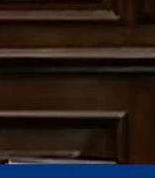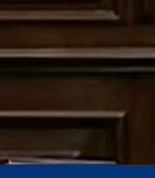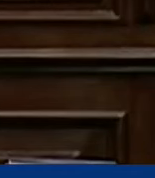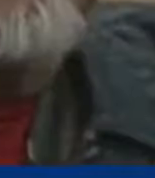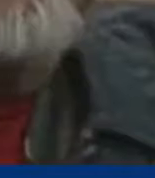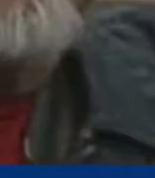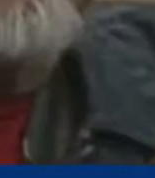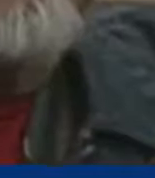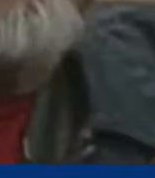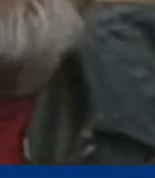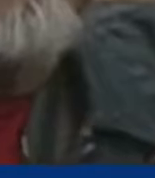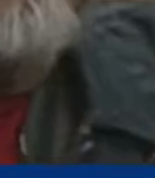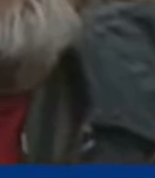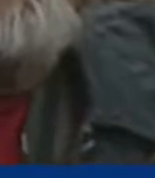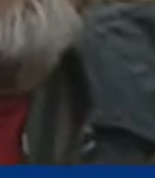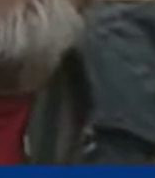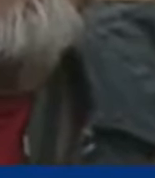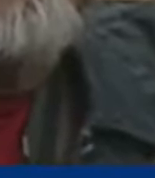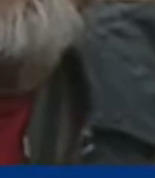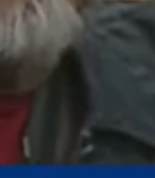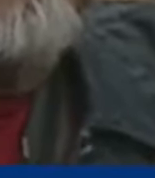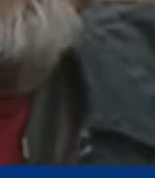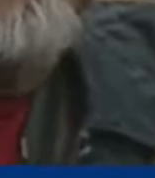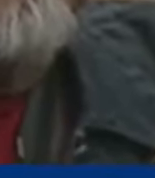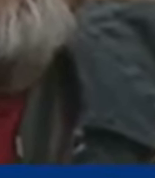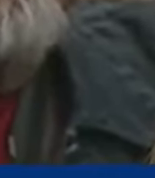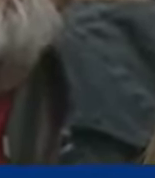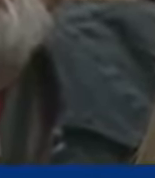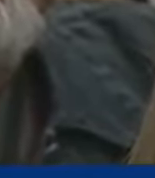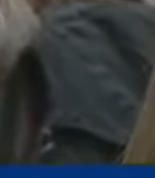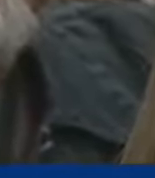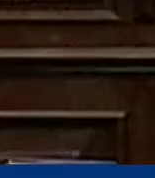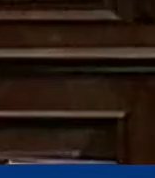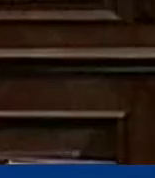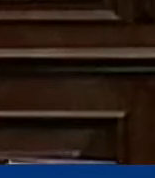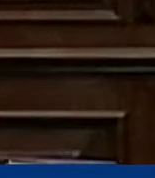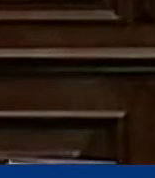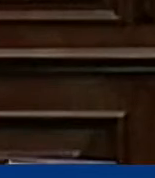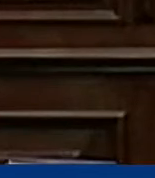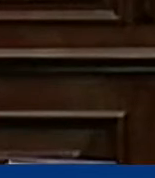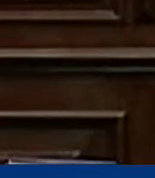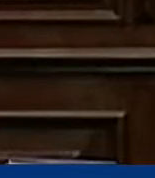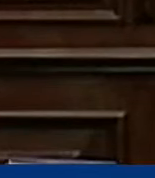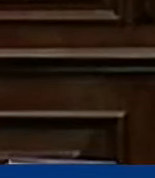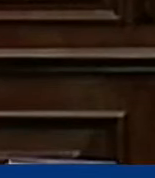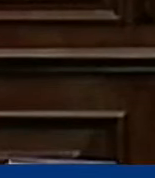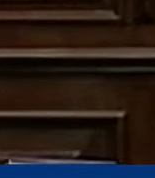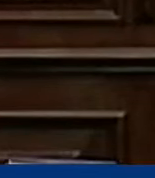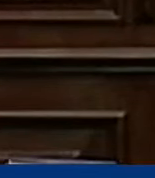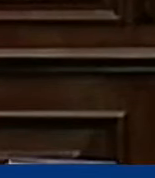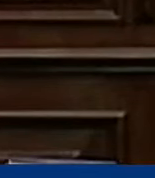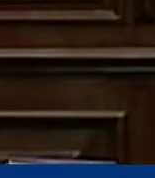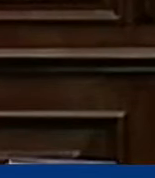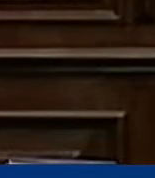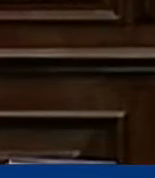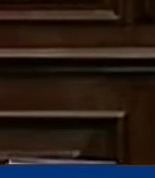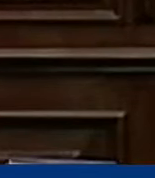diario de sus cartas cuando estaba en Barcelona,